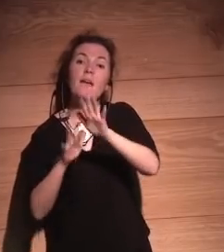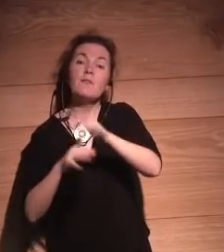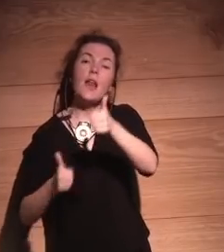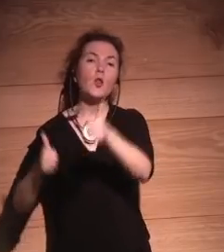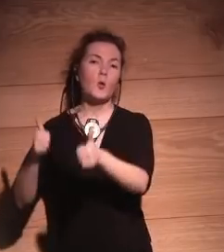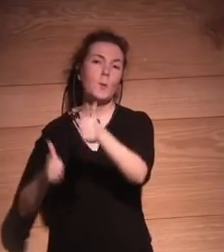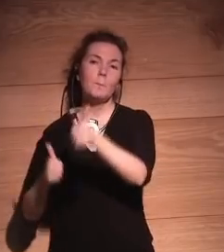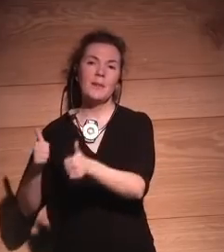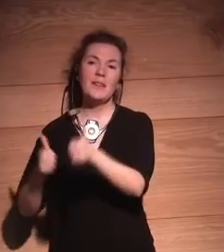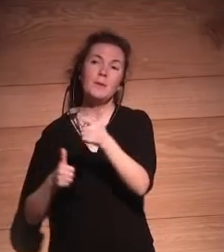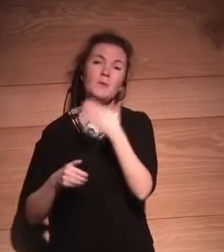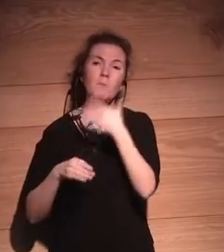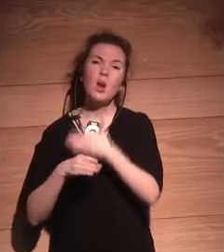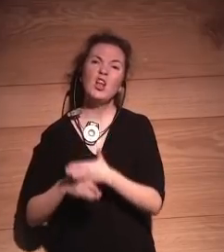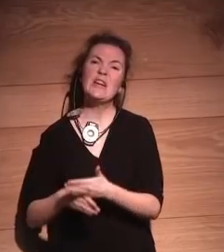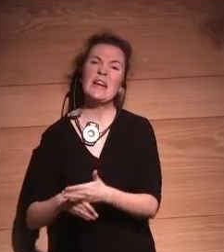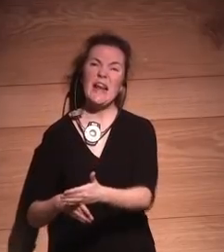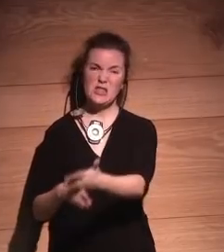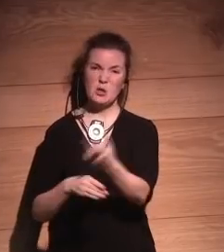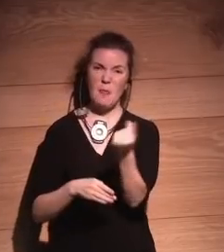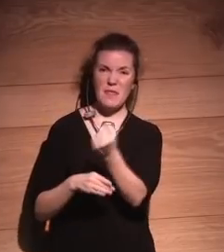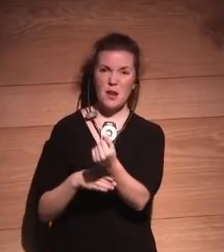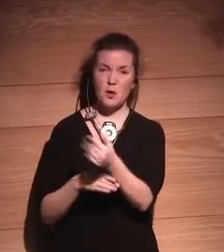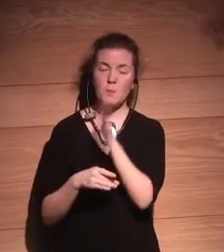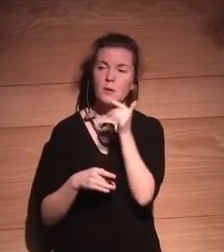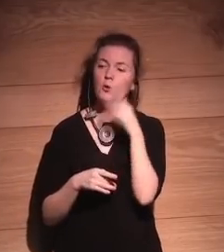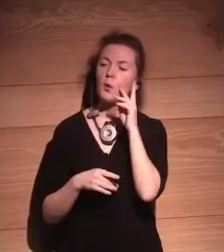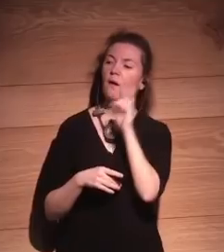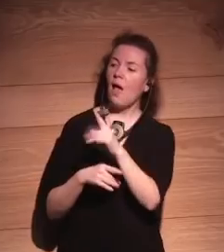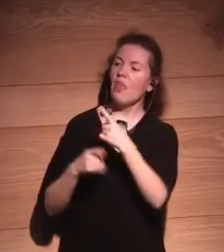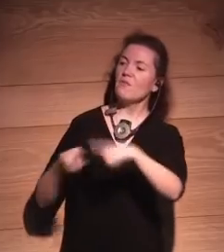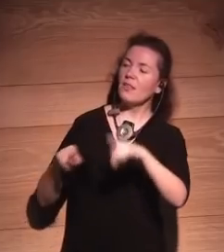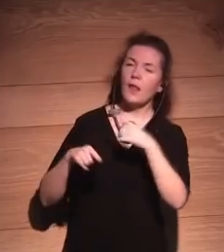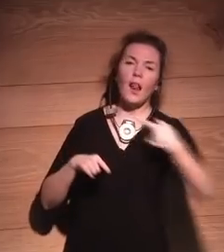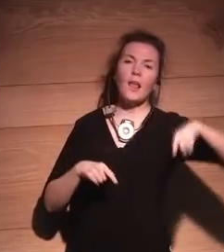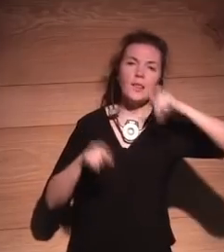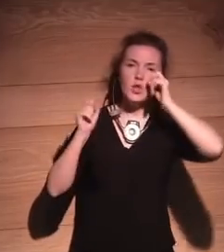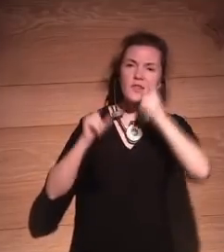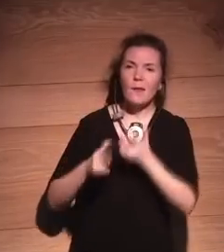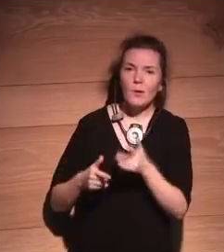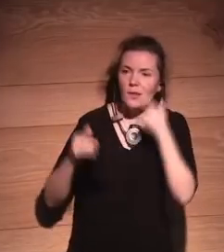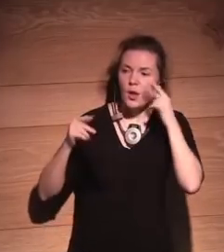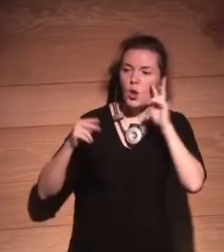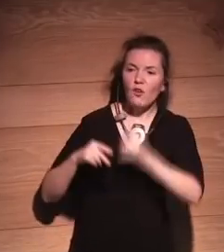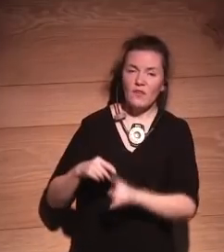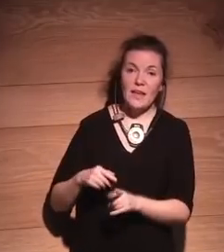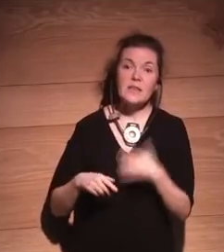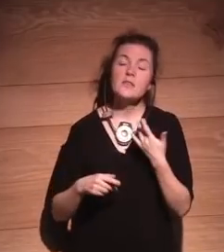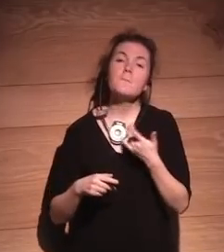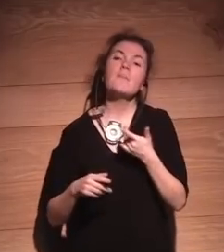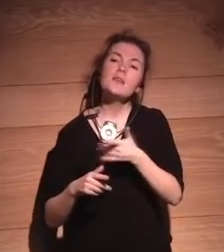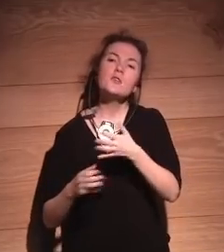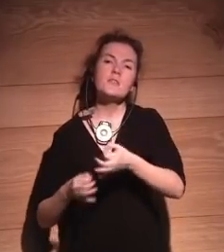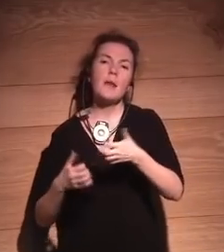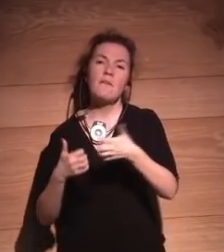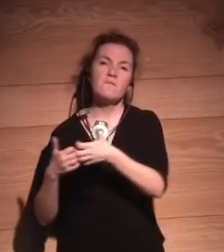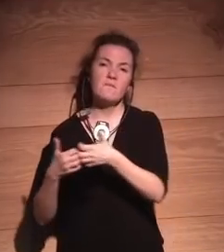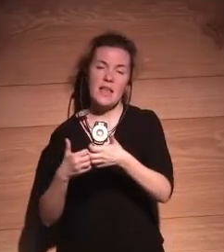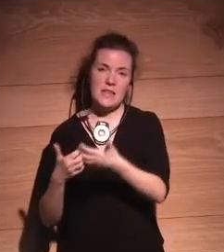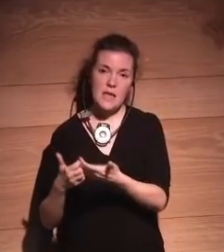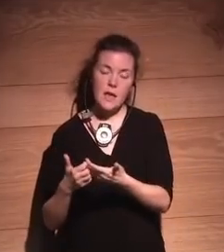por los restos del dinero, porque nadie te percibe como diferente. Y en el crédito yo creo que esa es la batalla que se sigue sin dar. Entonces